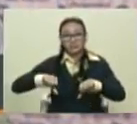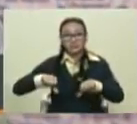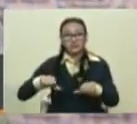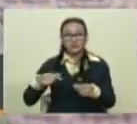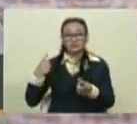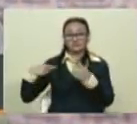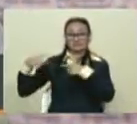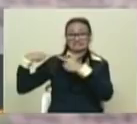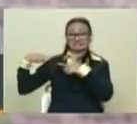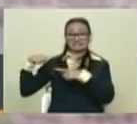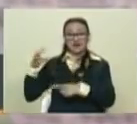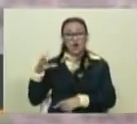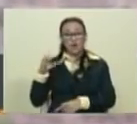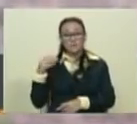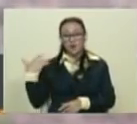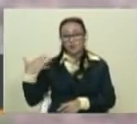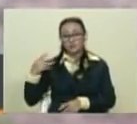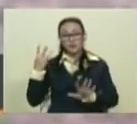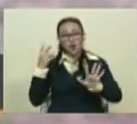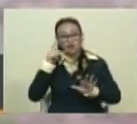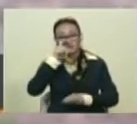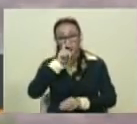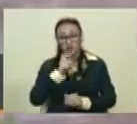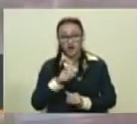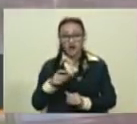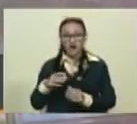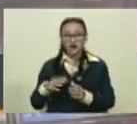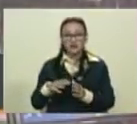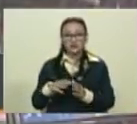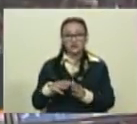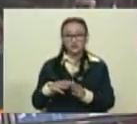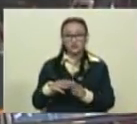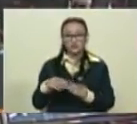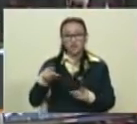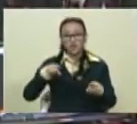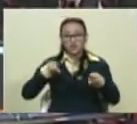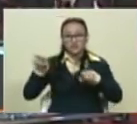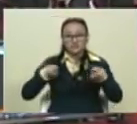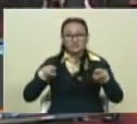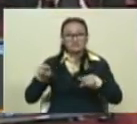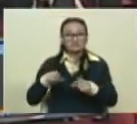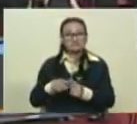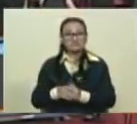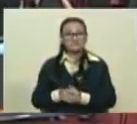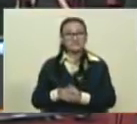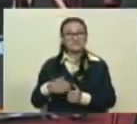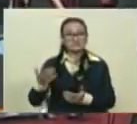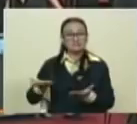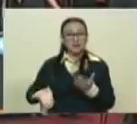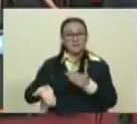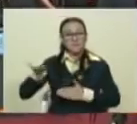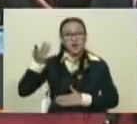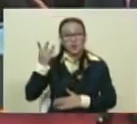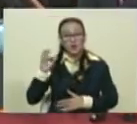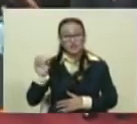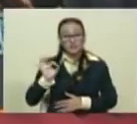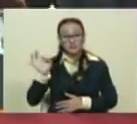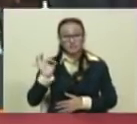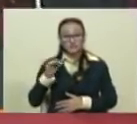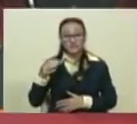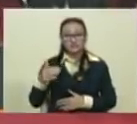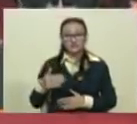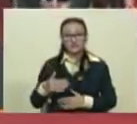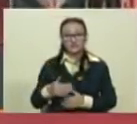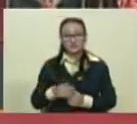retrocedido Colombia en los últimos 8 años en todos los indicadores del índice Gini? ¿Cómo ha aumentado 40% la producción